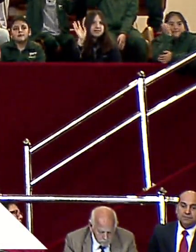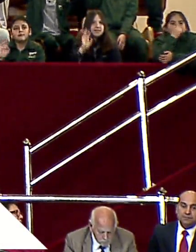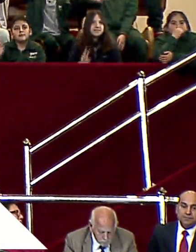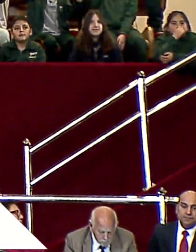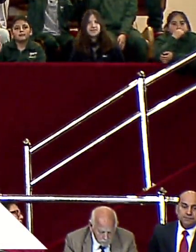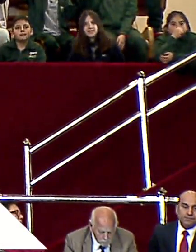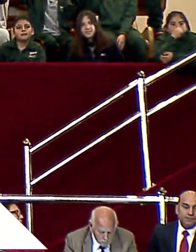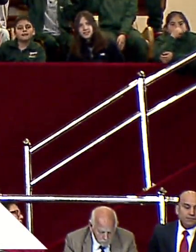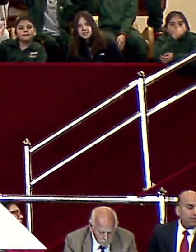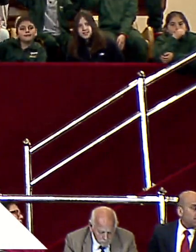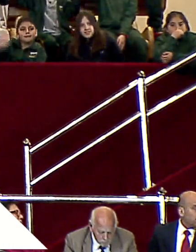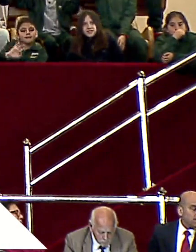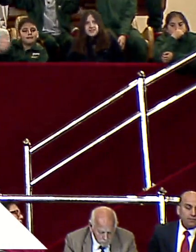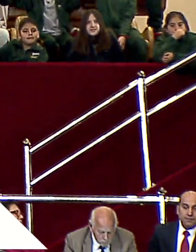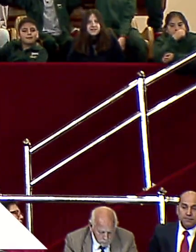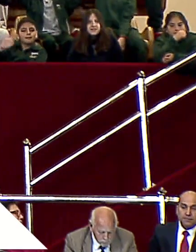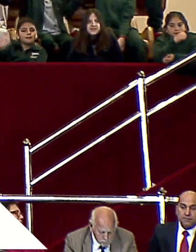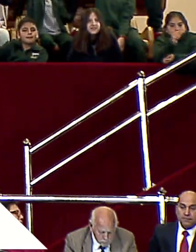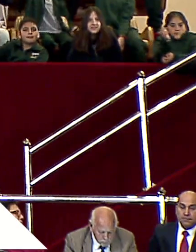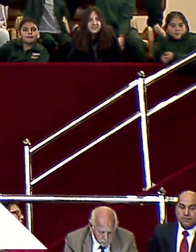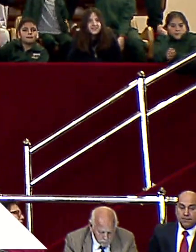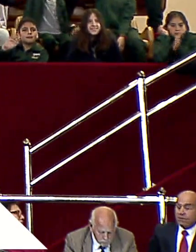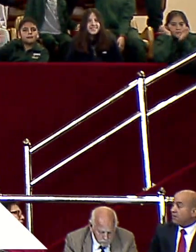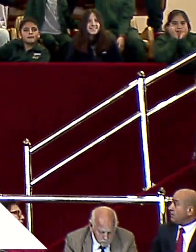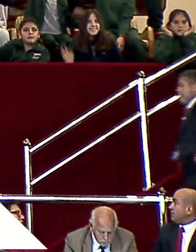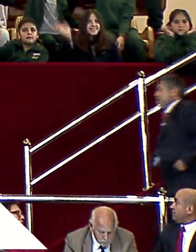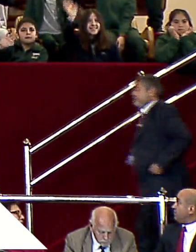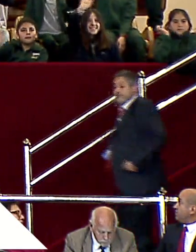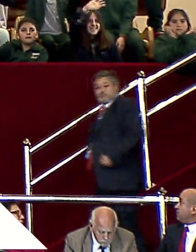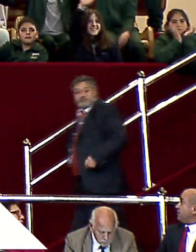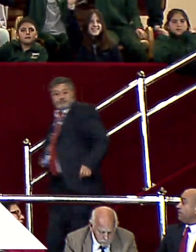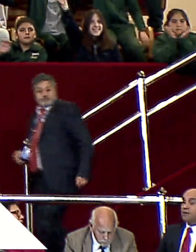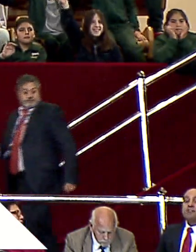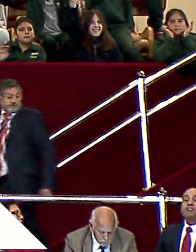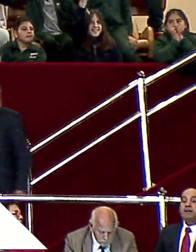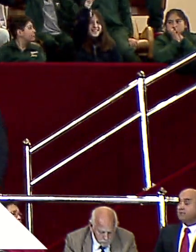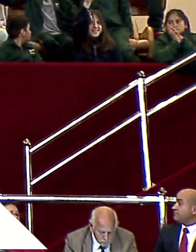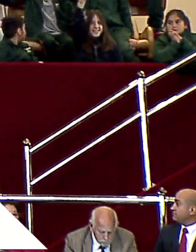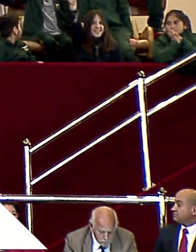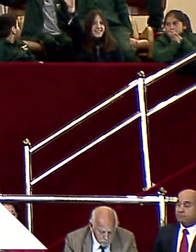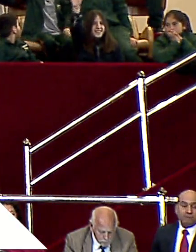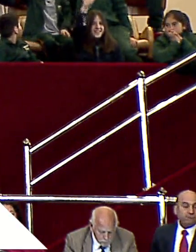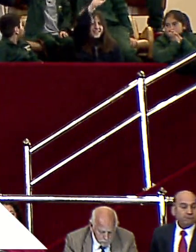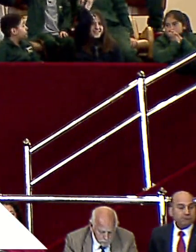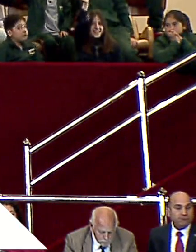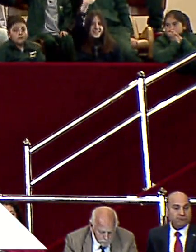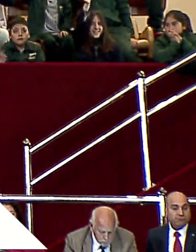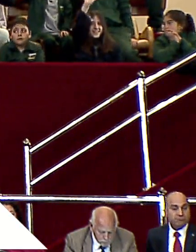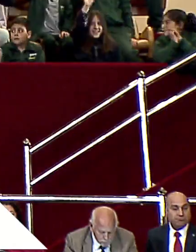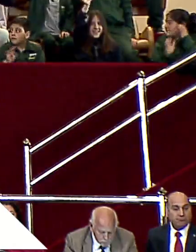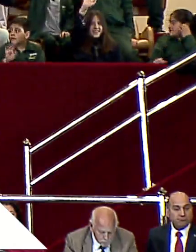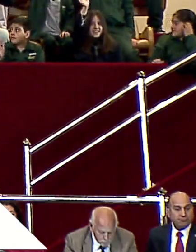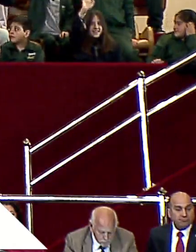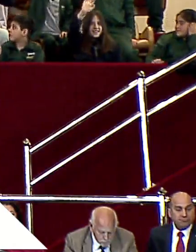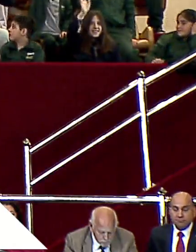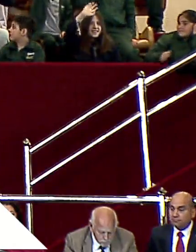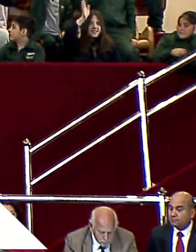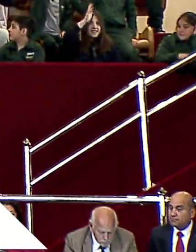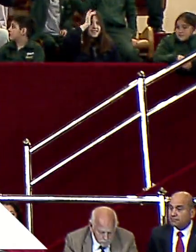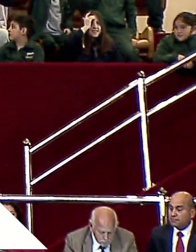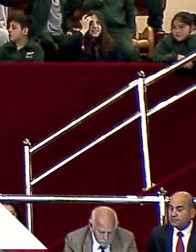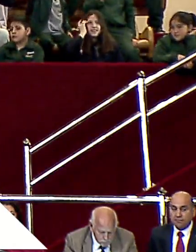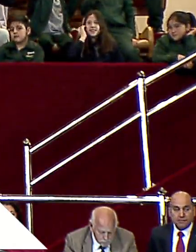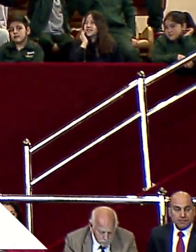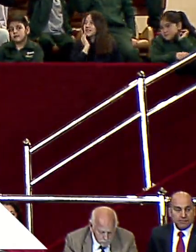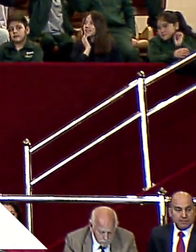profesora Elizabeth Olivares Lagos el asistente social el asistente social don Jorge Soto Soto el asistente de la